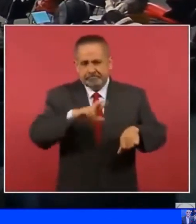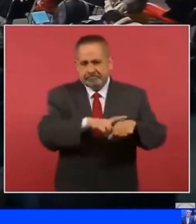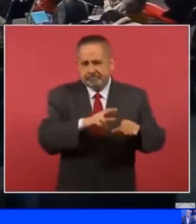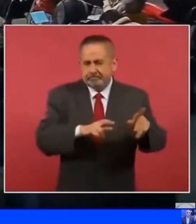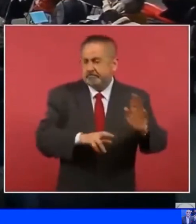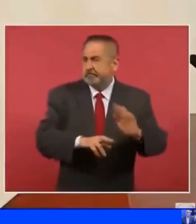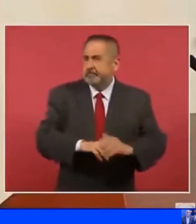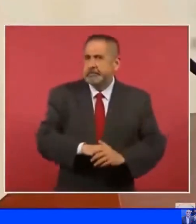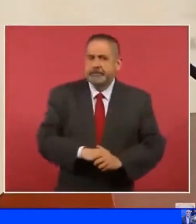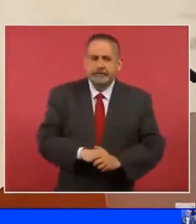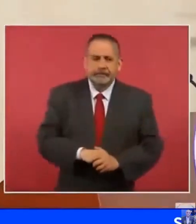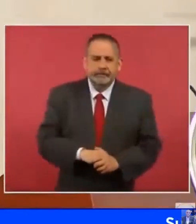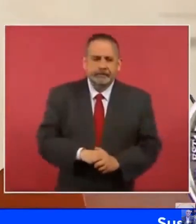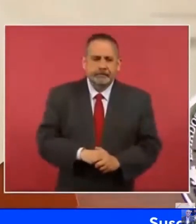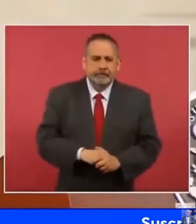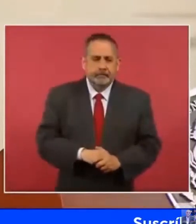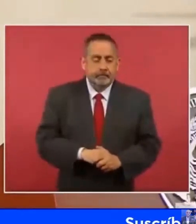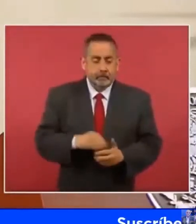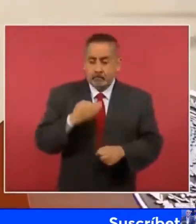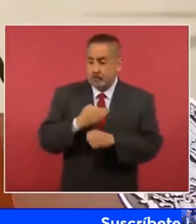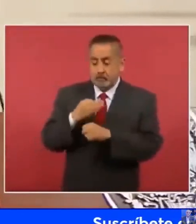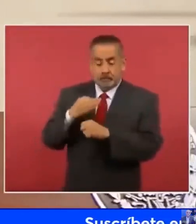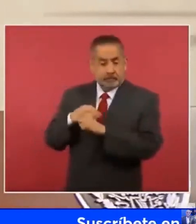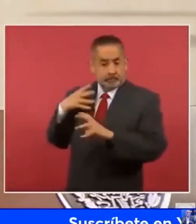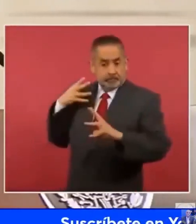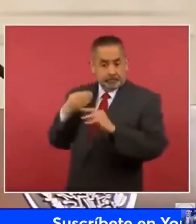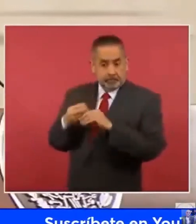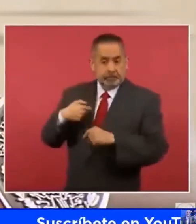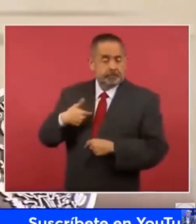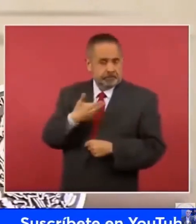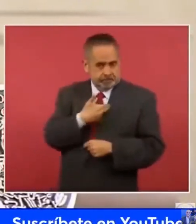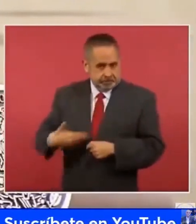en el tiempo que llevamos,